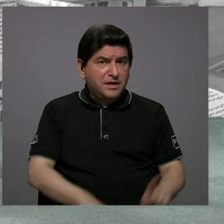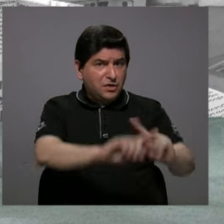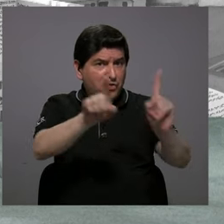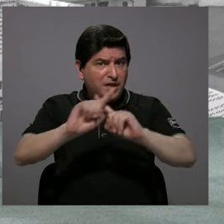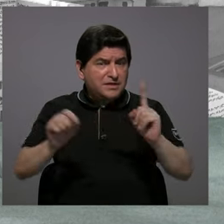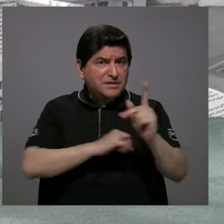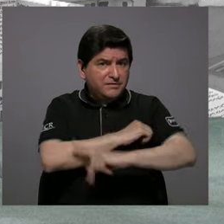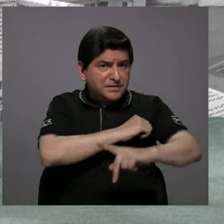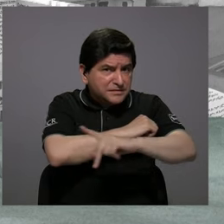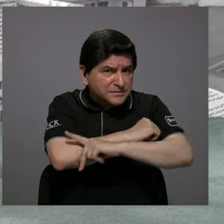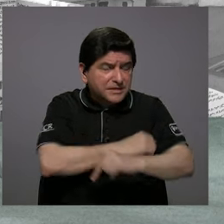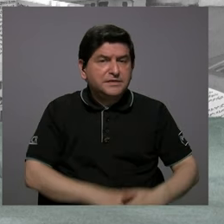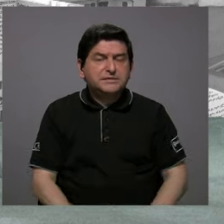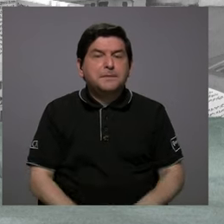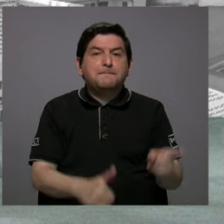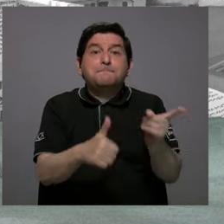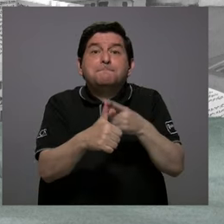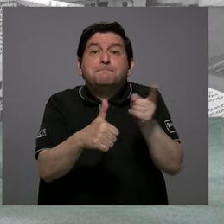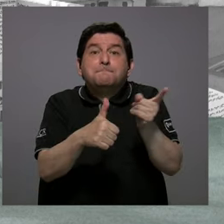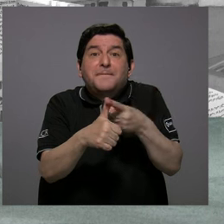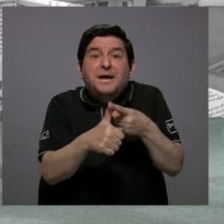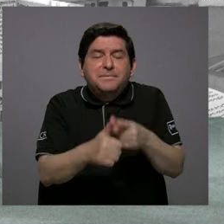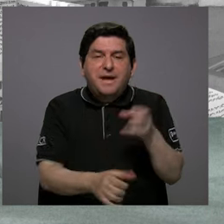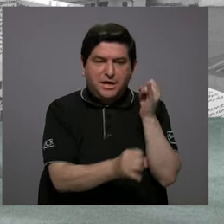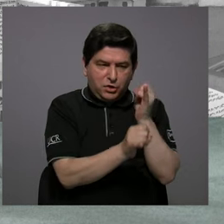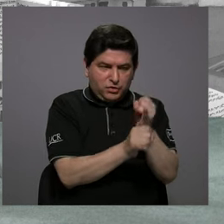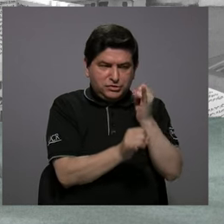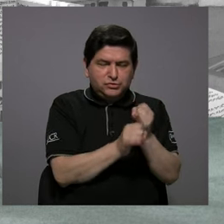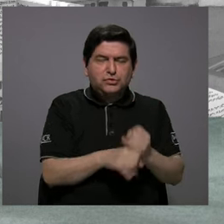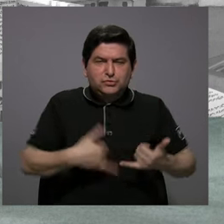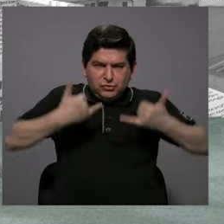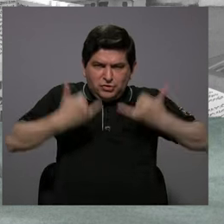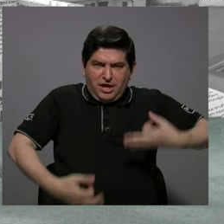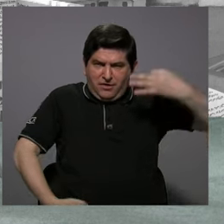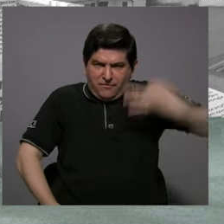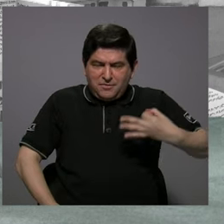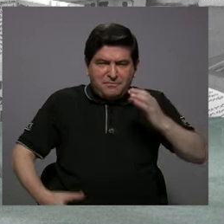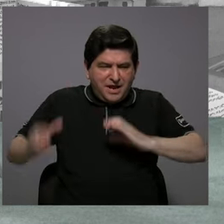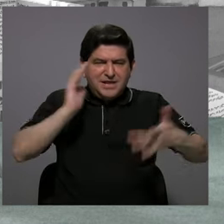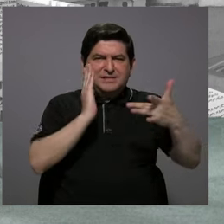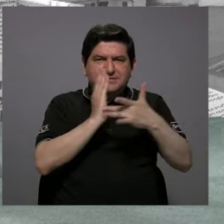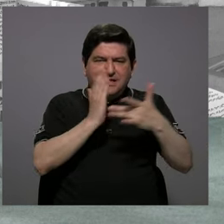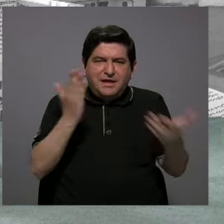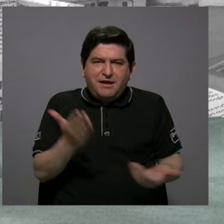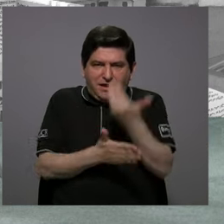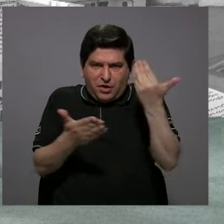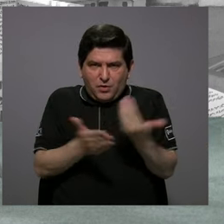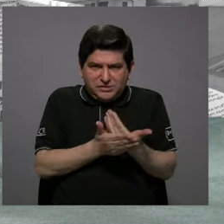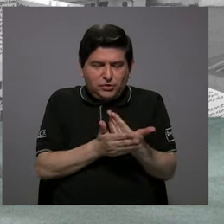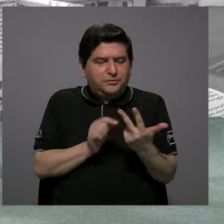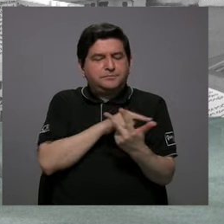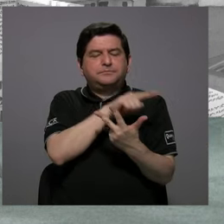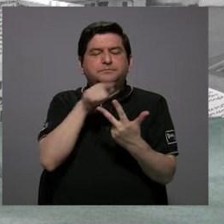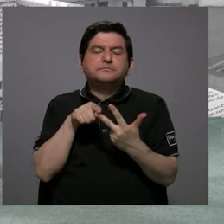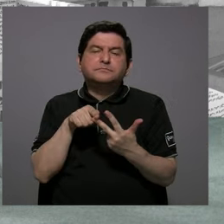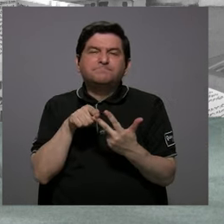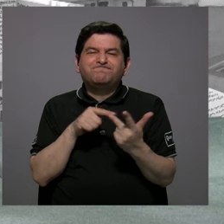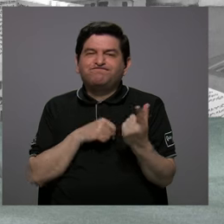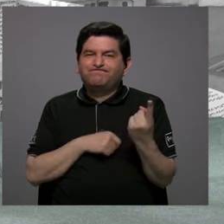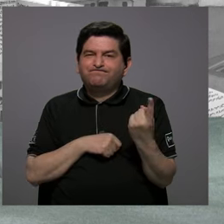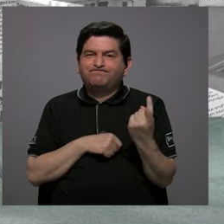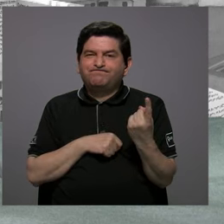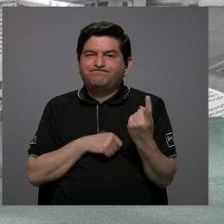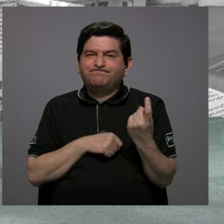ministerios de Educación Sí primero tendríamos que tener institucionalizado la ciencia la tecnología y la innovación que me parece que todavía